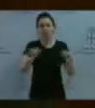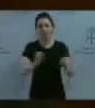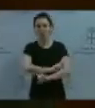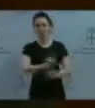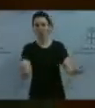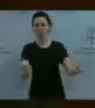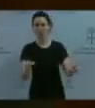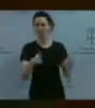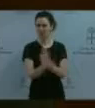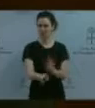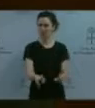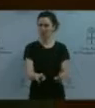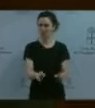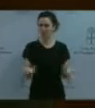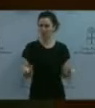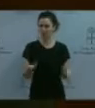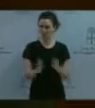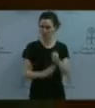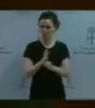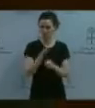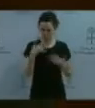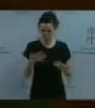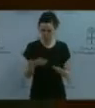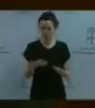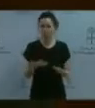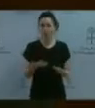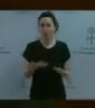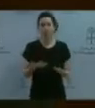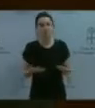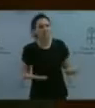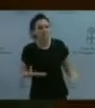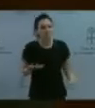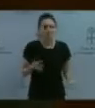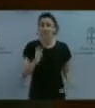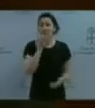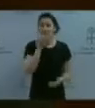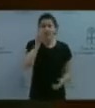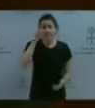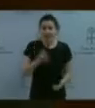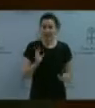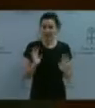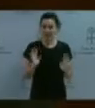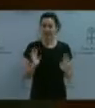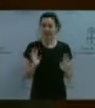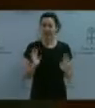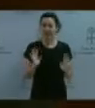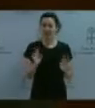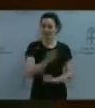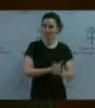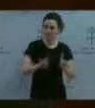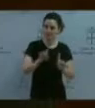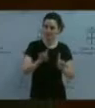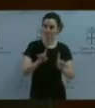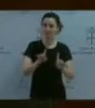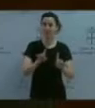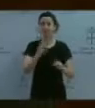nuevo. Y si fuese de verdad un problema real, si de verdad los impedimentos que se han puesto a que se utilice